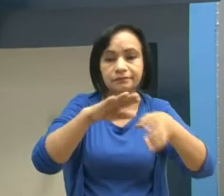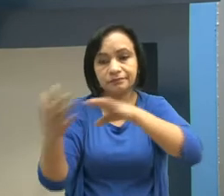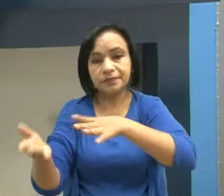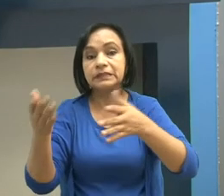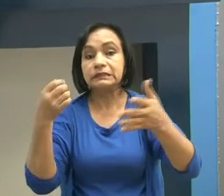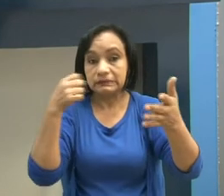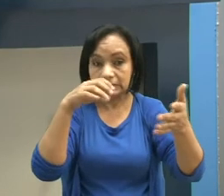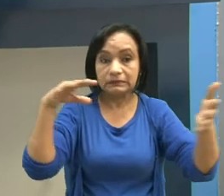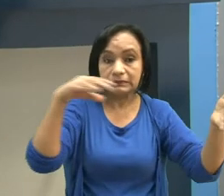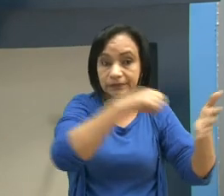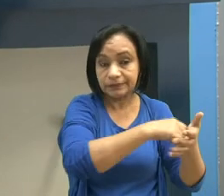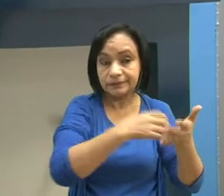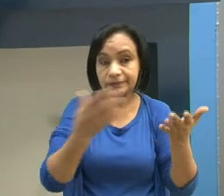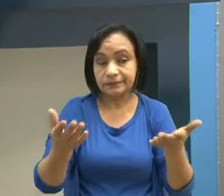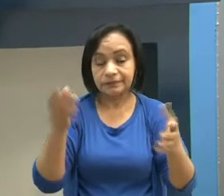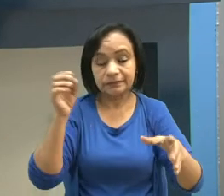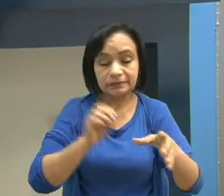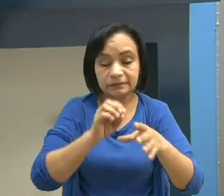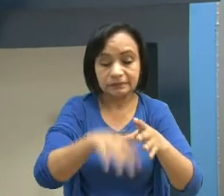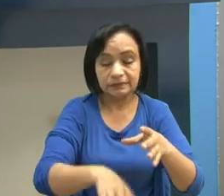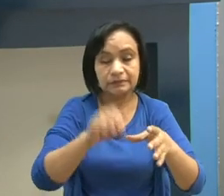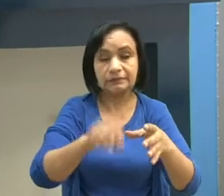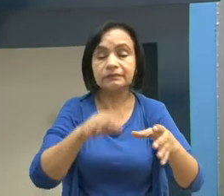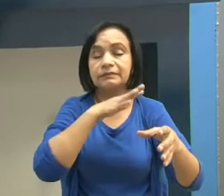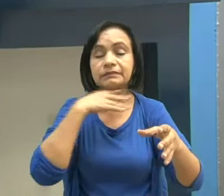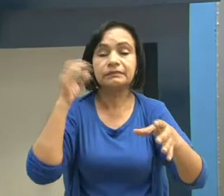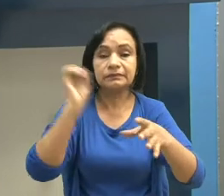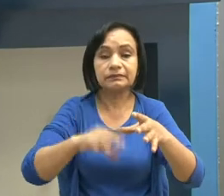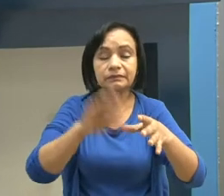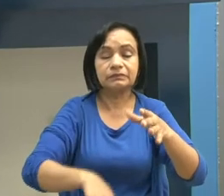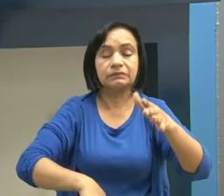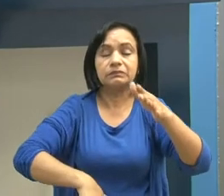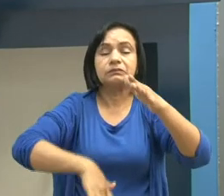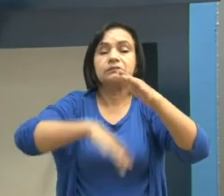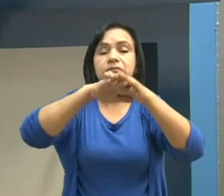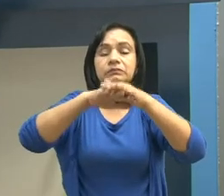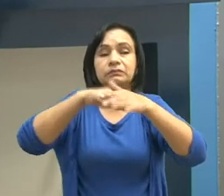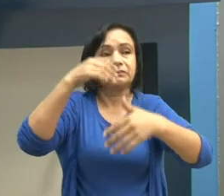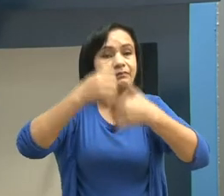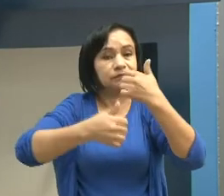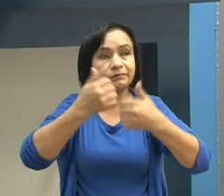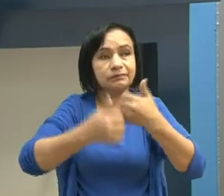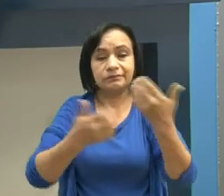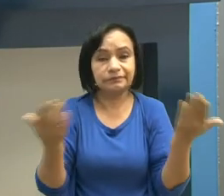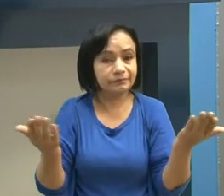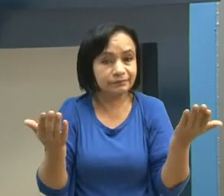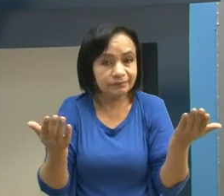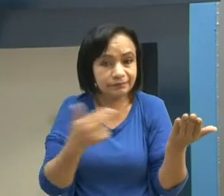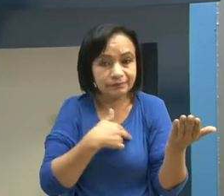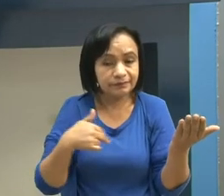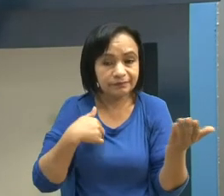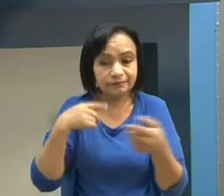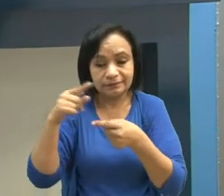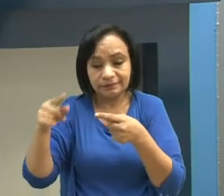además ingresa basura, ingresan cosas que no deben estar en el sistema, se atacan y es todo un rollo, ¿no? Entonces realmente